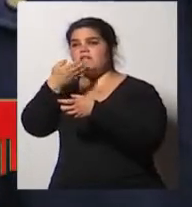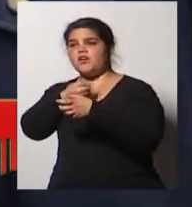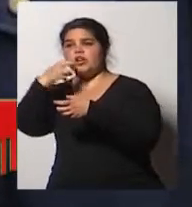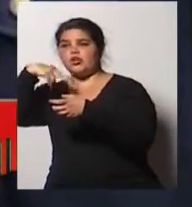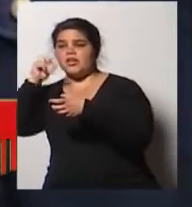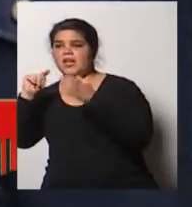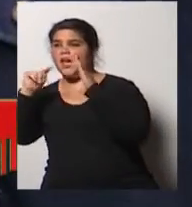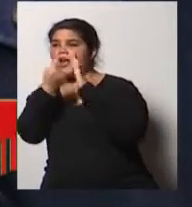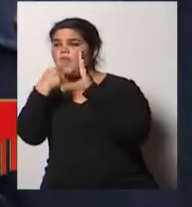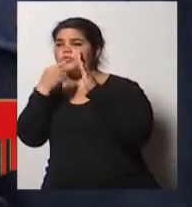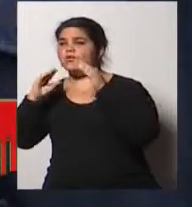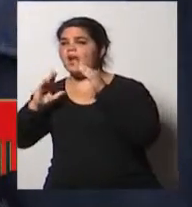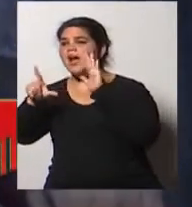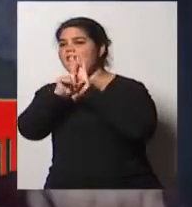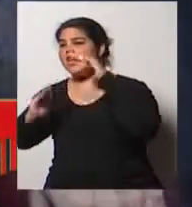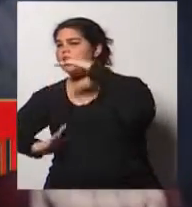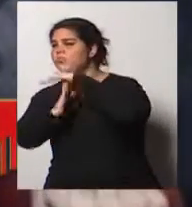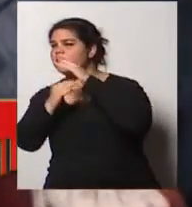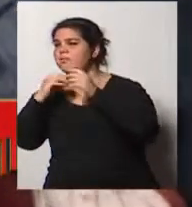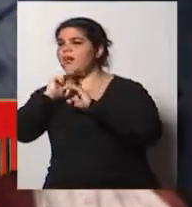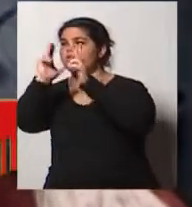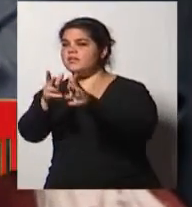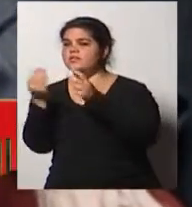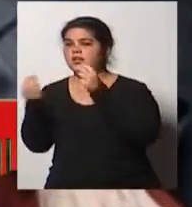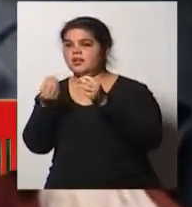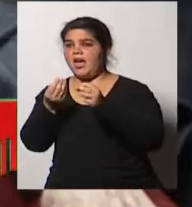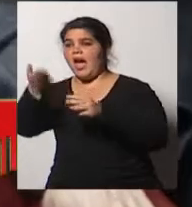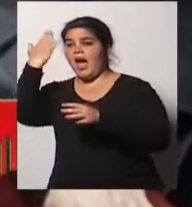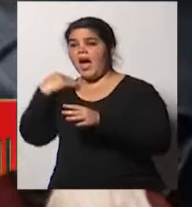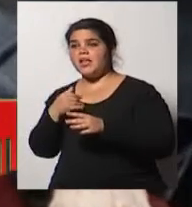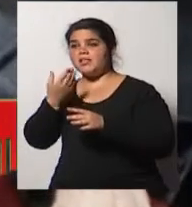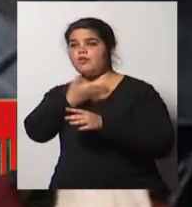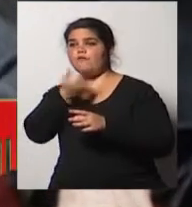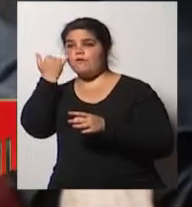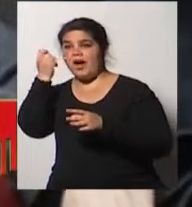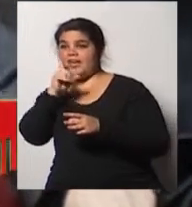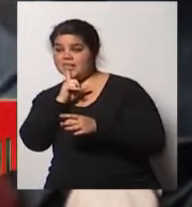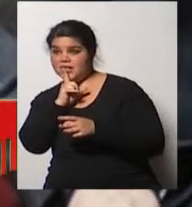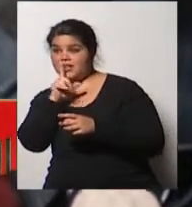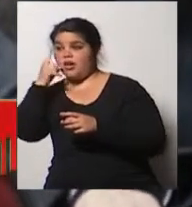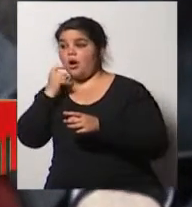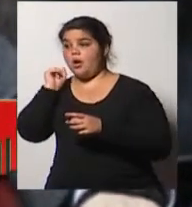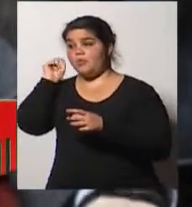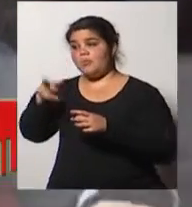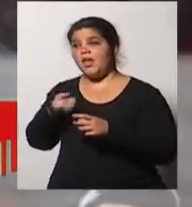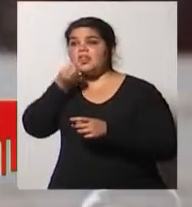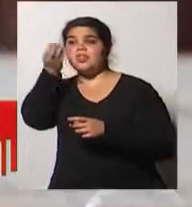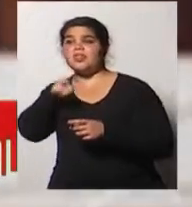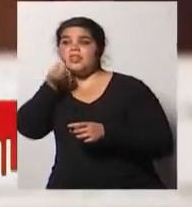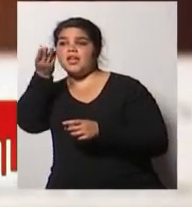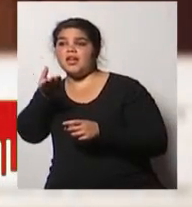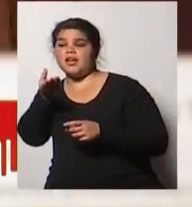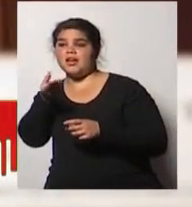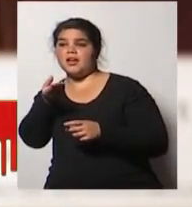cláusula constitucional que la Corte, en el llamado caso Fait, justamente, en su momento declaró